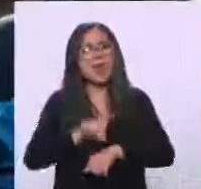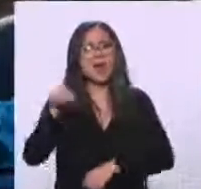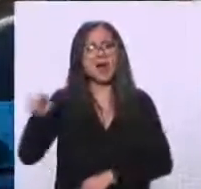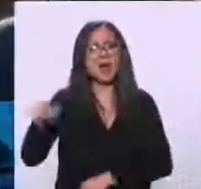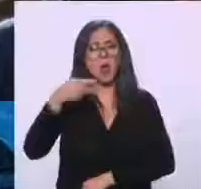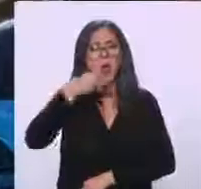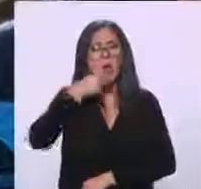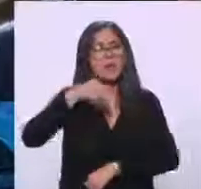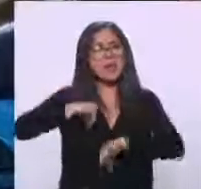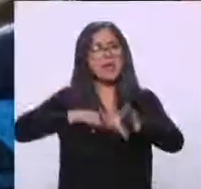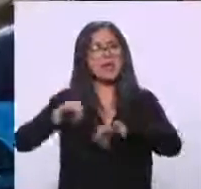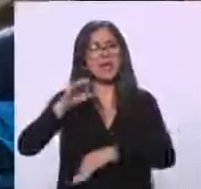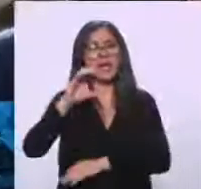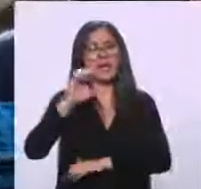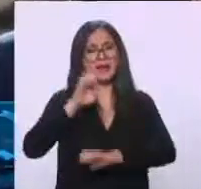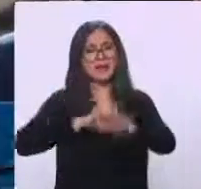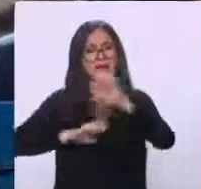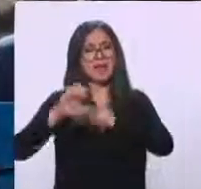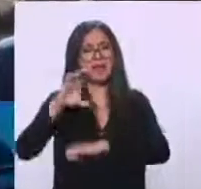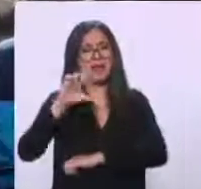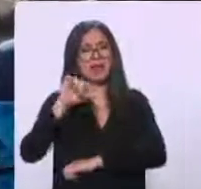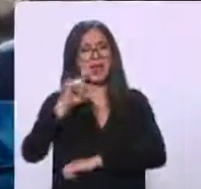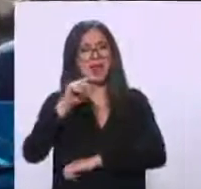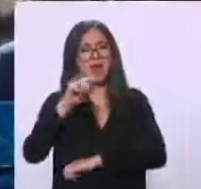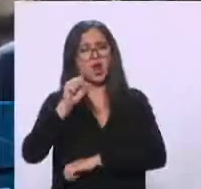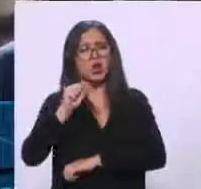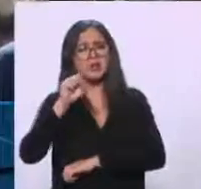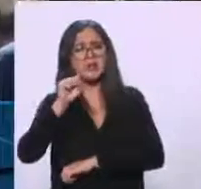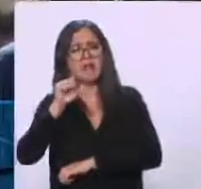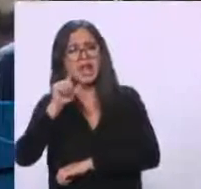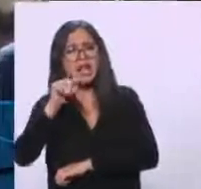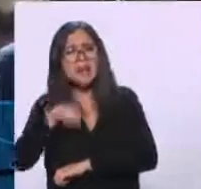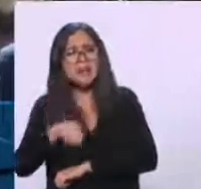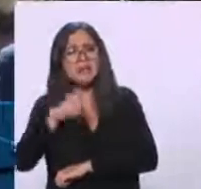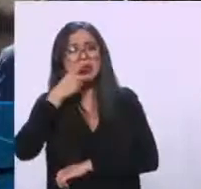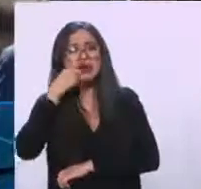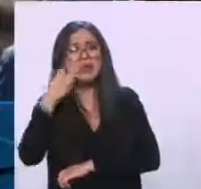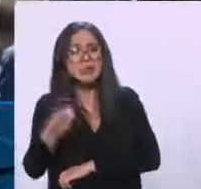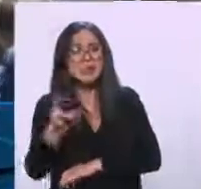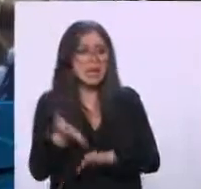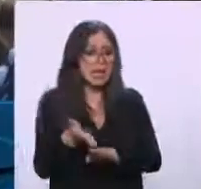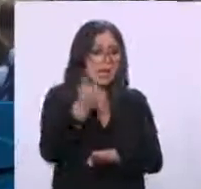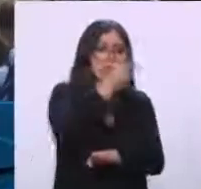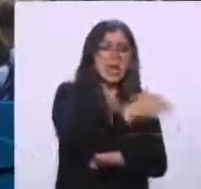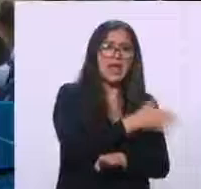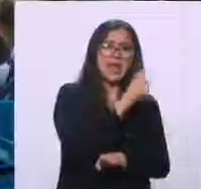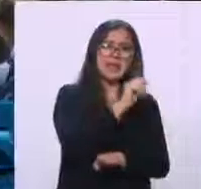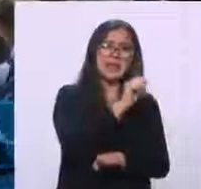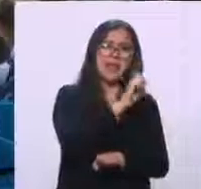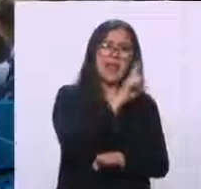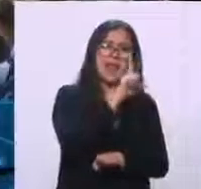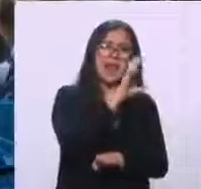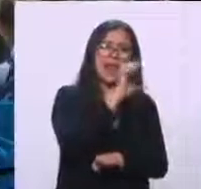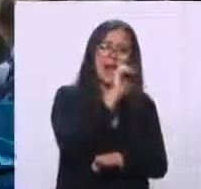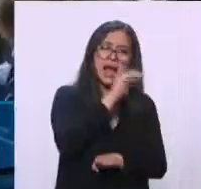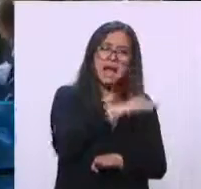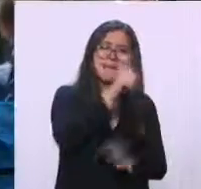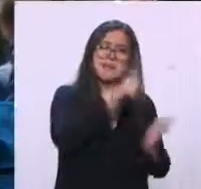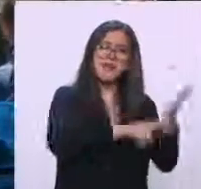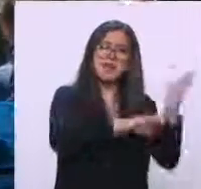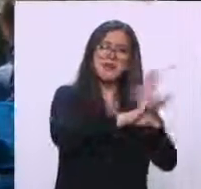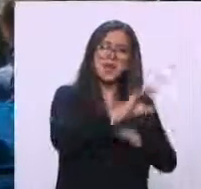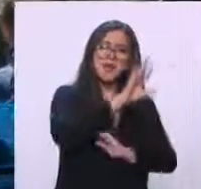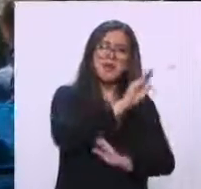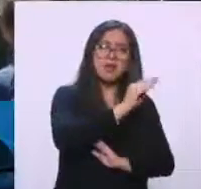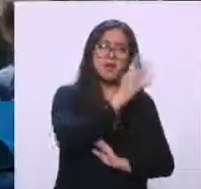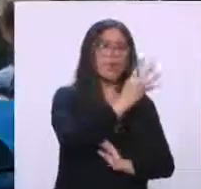mucho mejor acabado este TEMEC que el Telecán del pasado, ¿no? Que el Telecán de 1994. Porque,